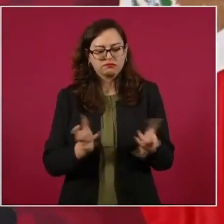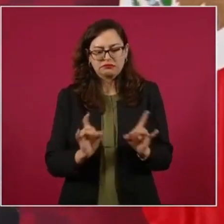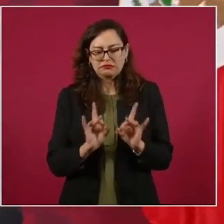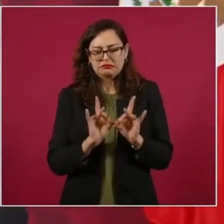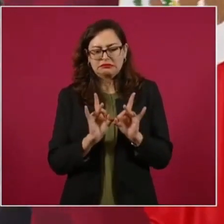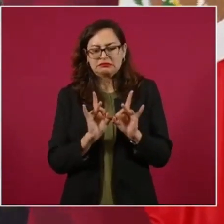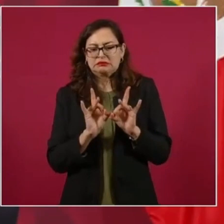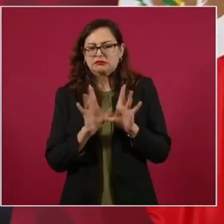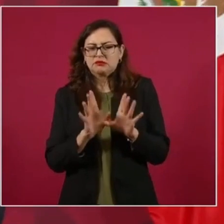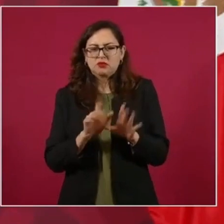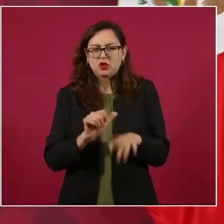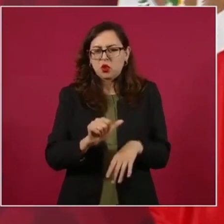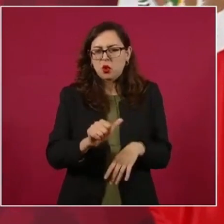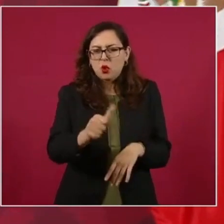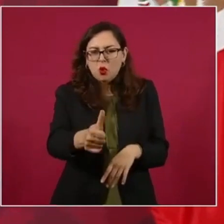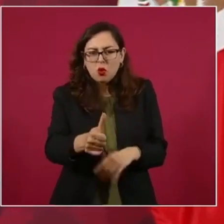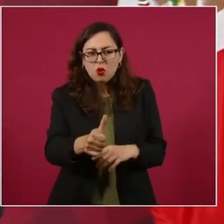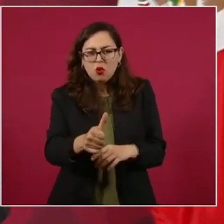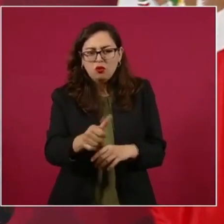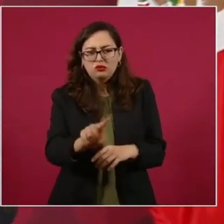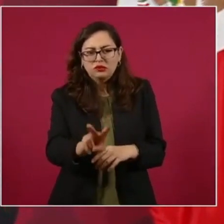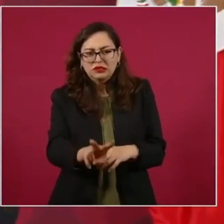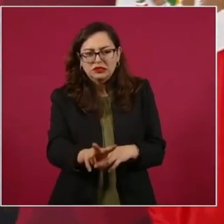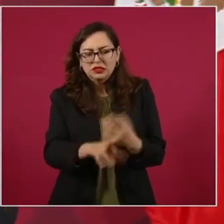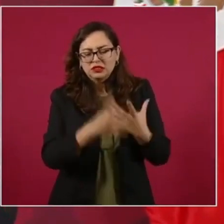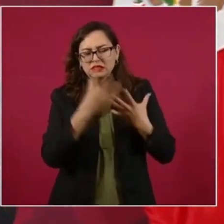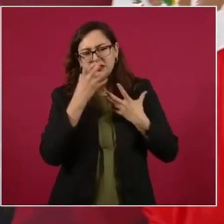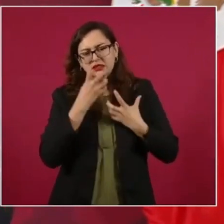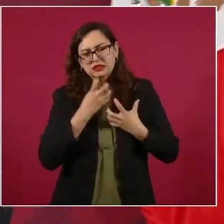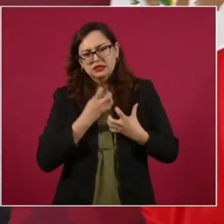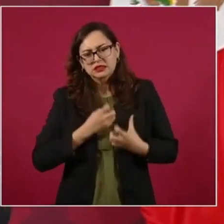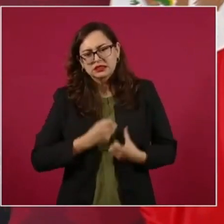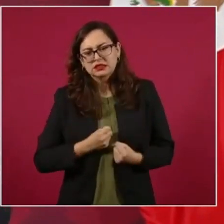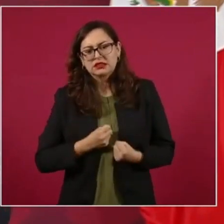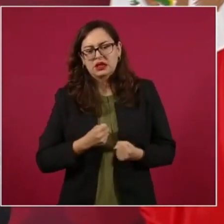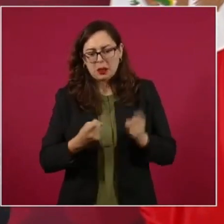entristecernos por lo que le sucede al prójimo